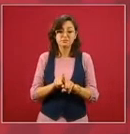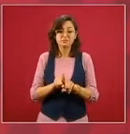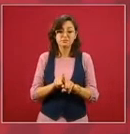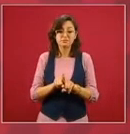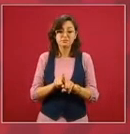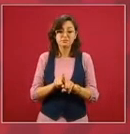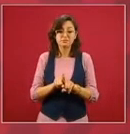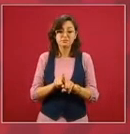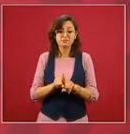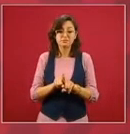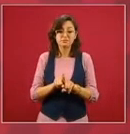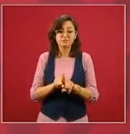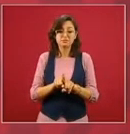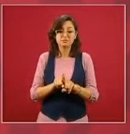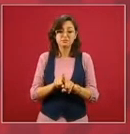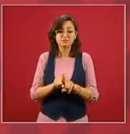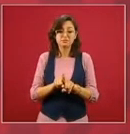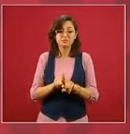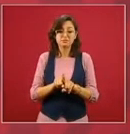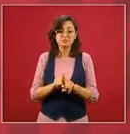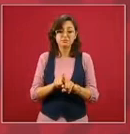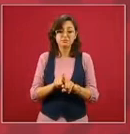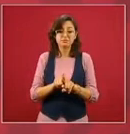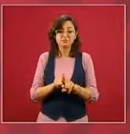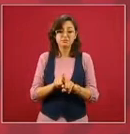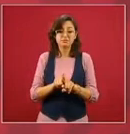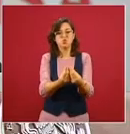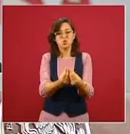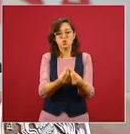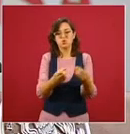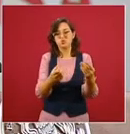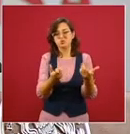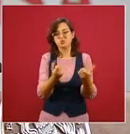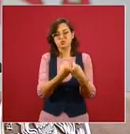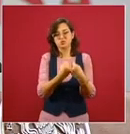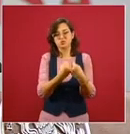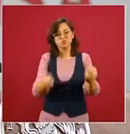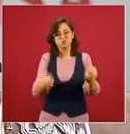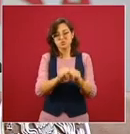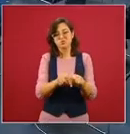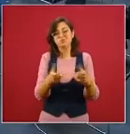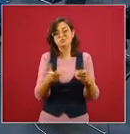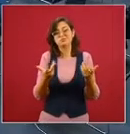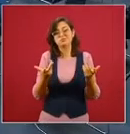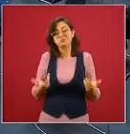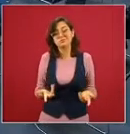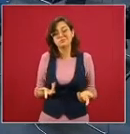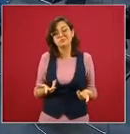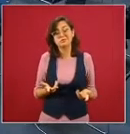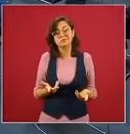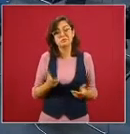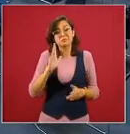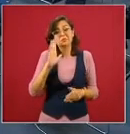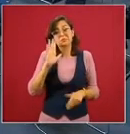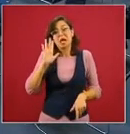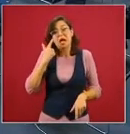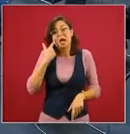quiénes actuaban con él. Todo esto en el caso de que resulte culpable,